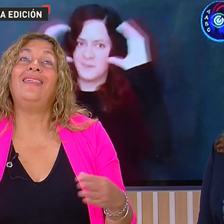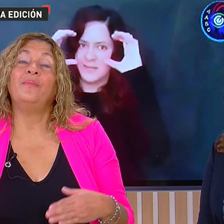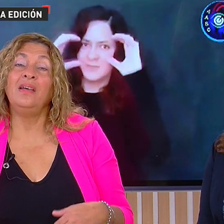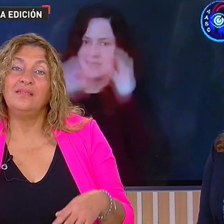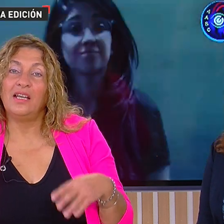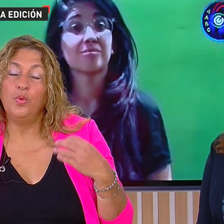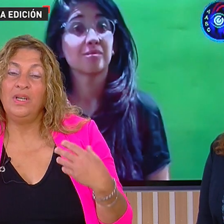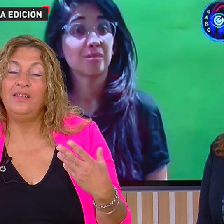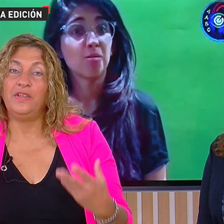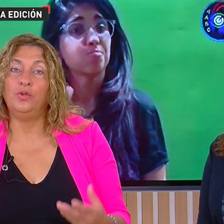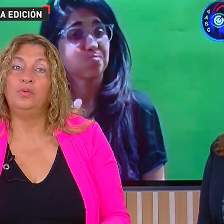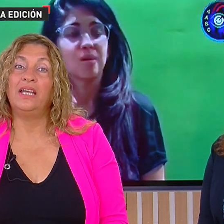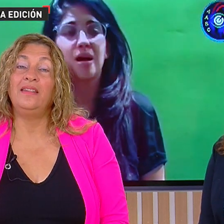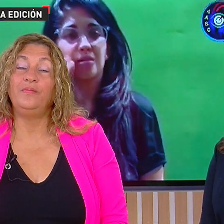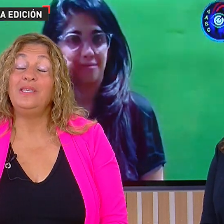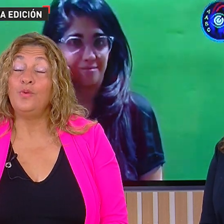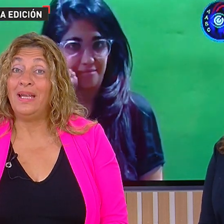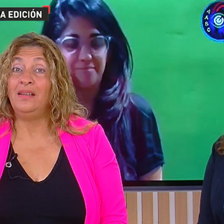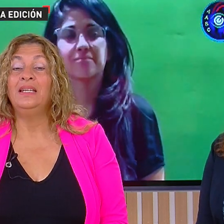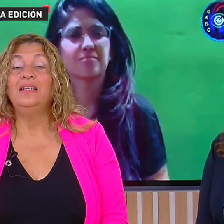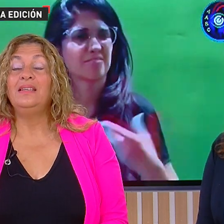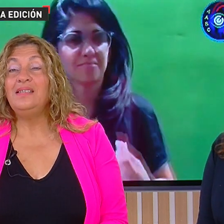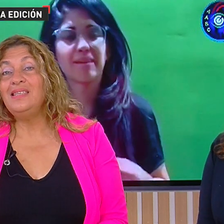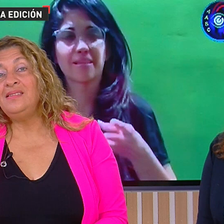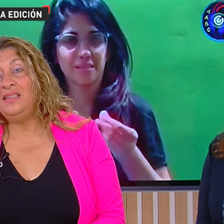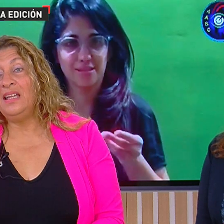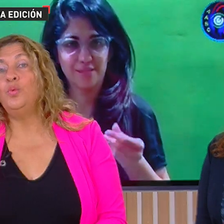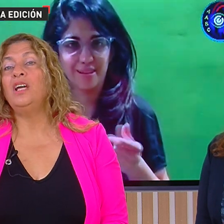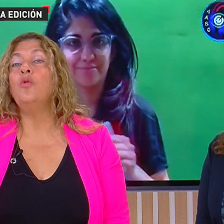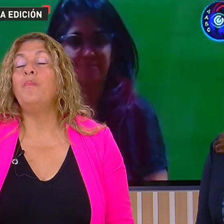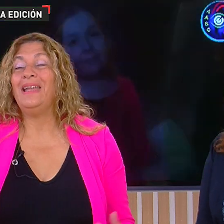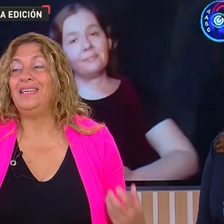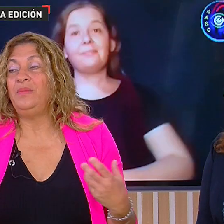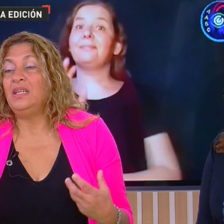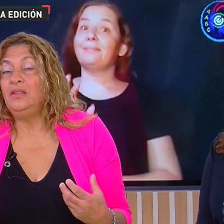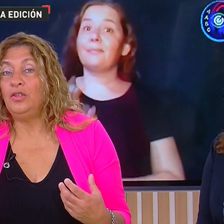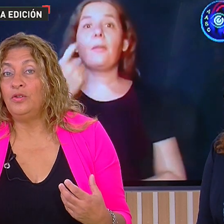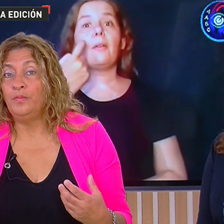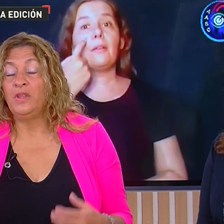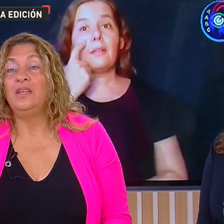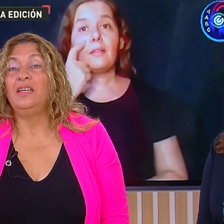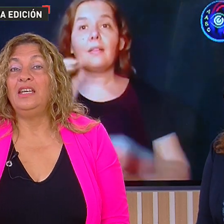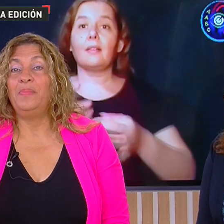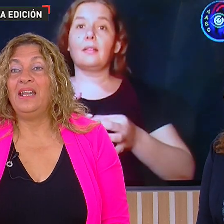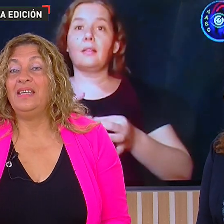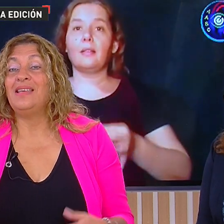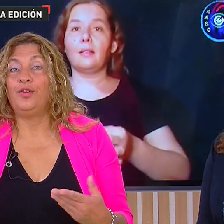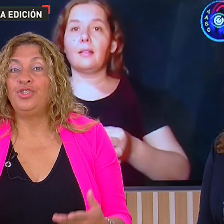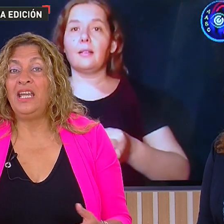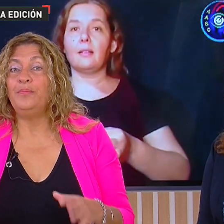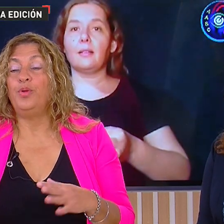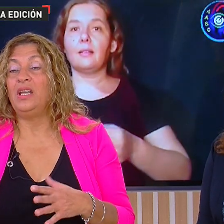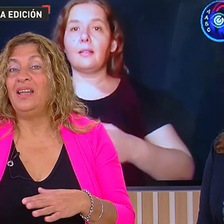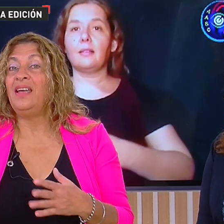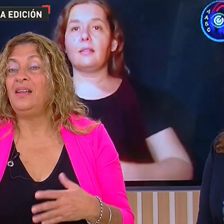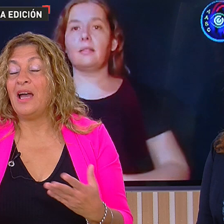tiene además alguna dificultad visual, necesita un acompañamiento para